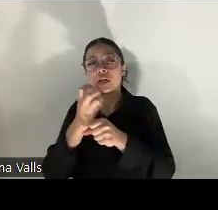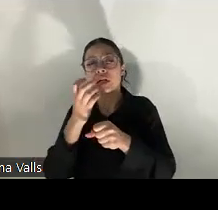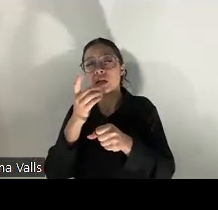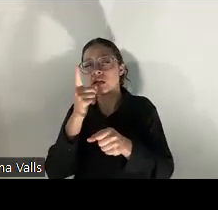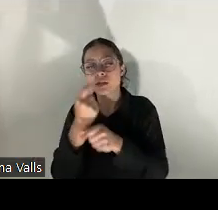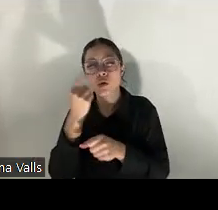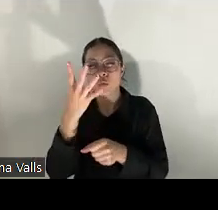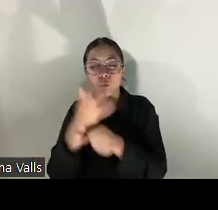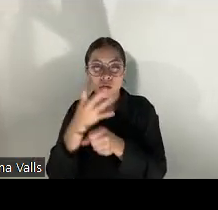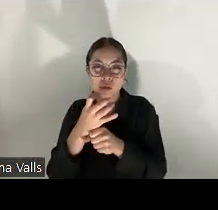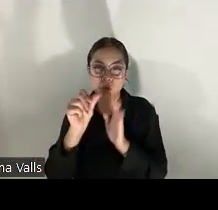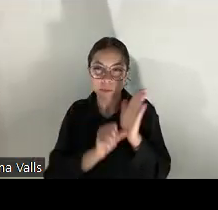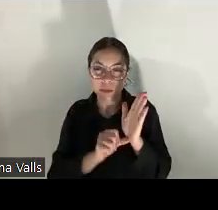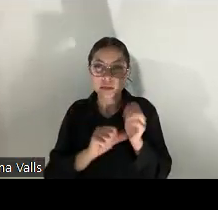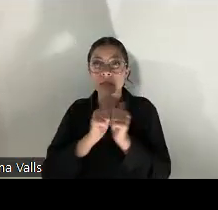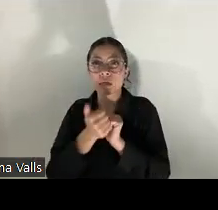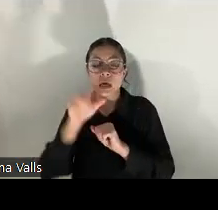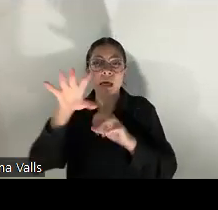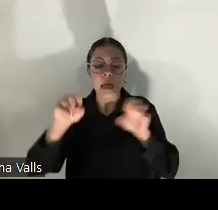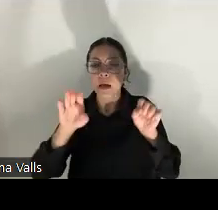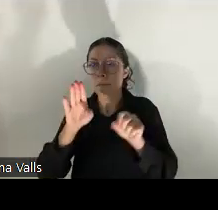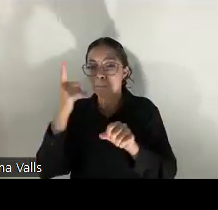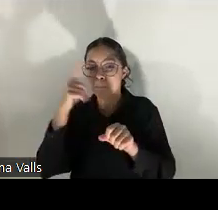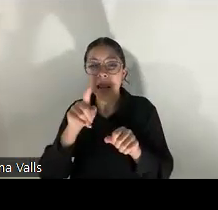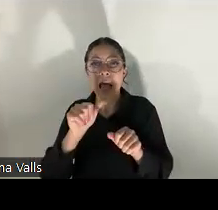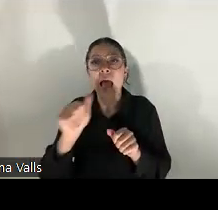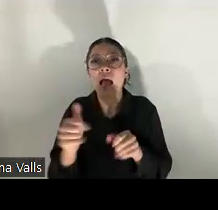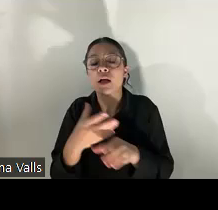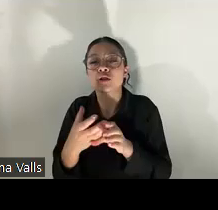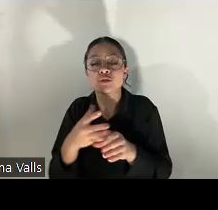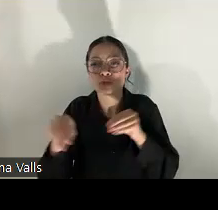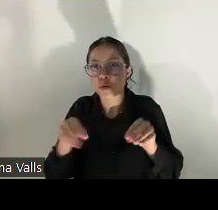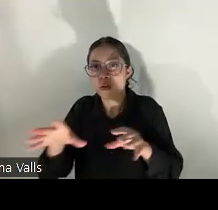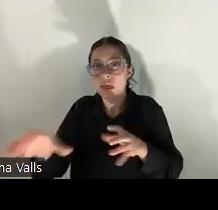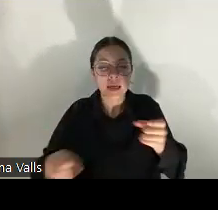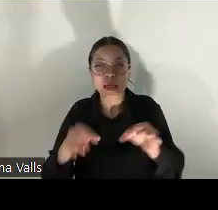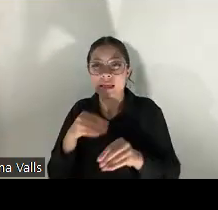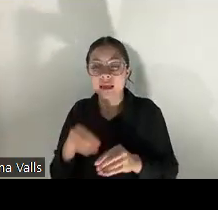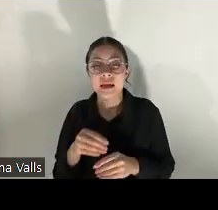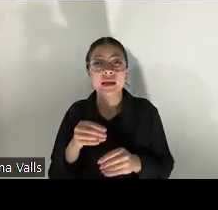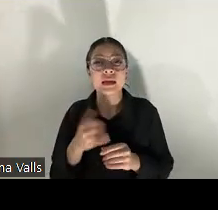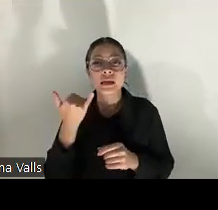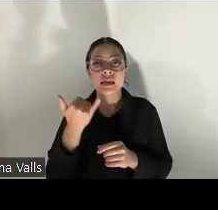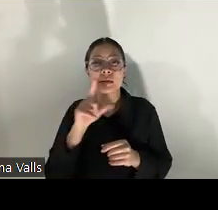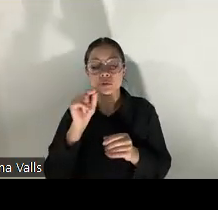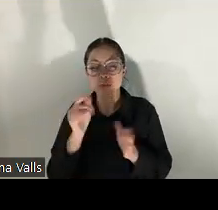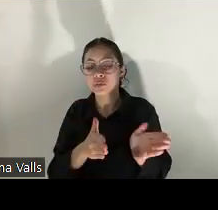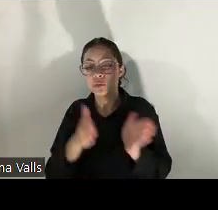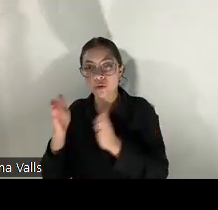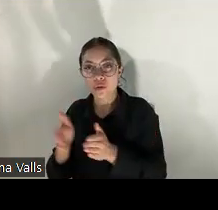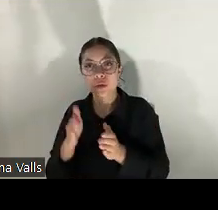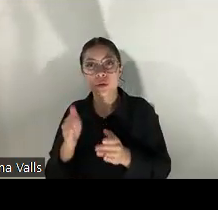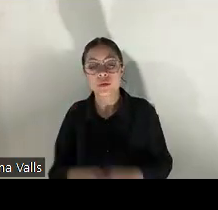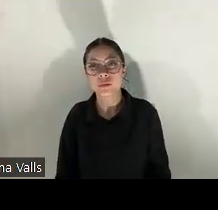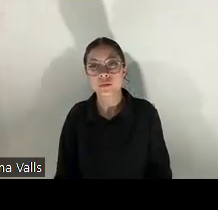como al cuarto mes, ya empiezan a tener movimientos más dirigidos entre tercero y cuarto. Y después se van habiendo segmentados y ya dirigidos a una meta,